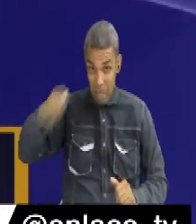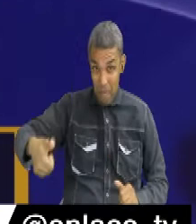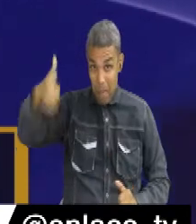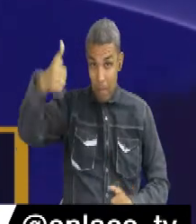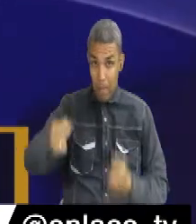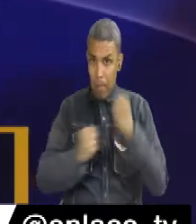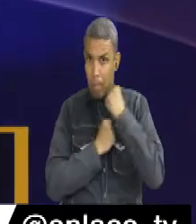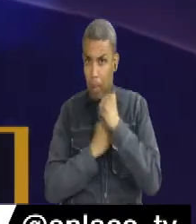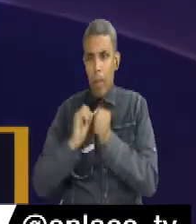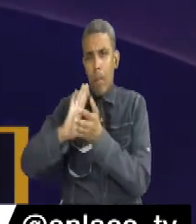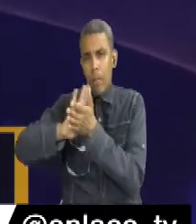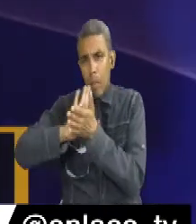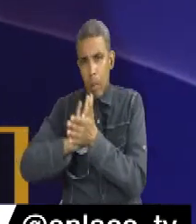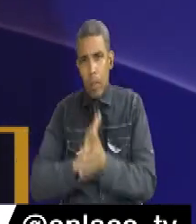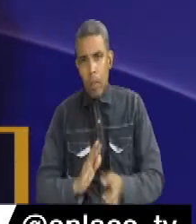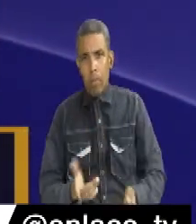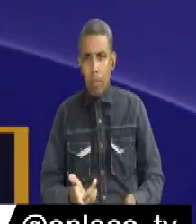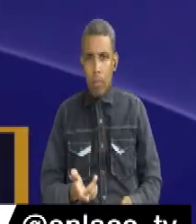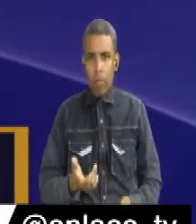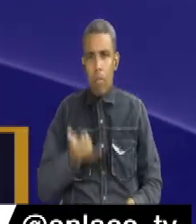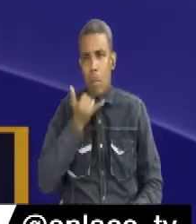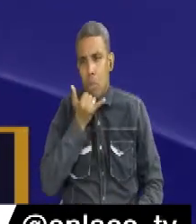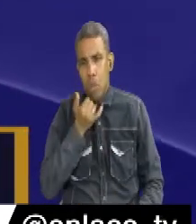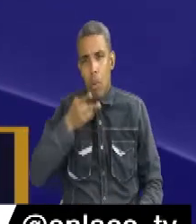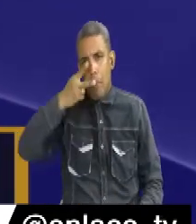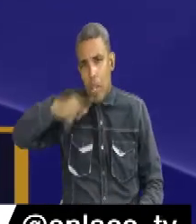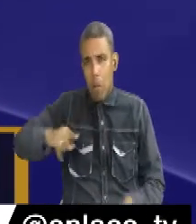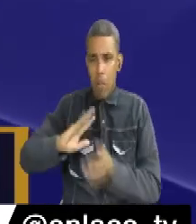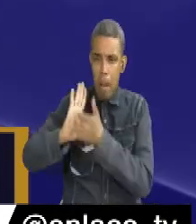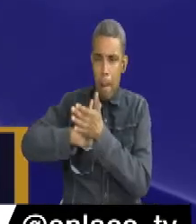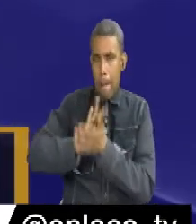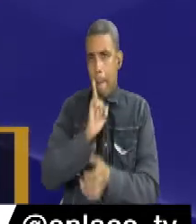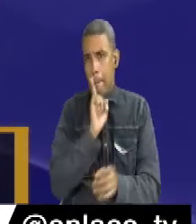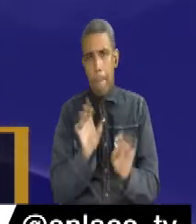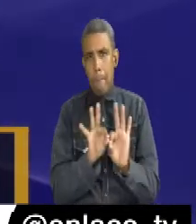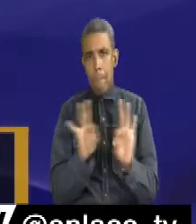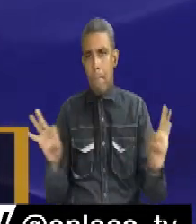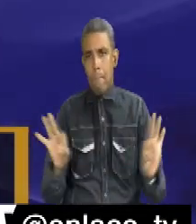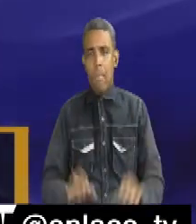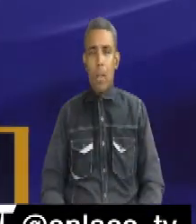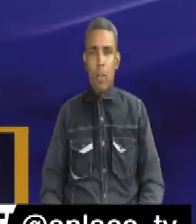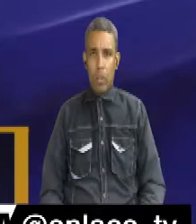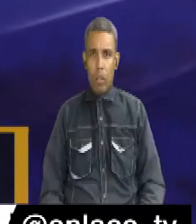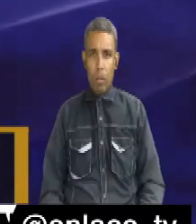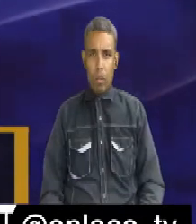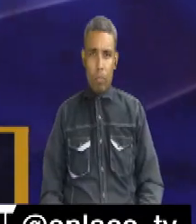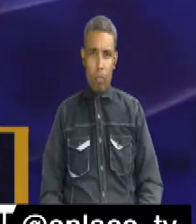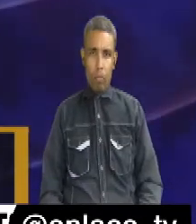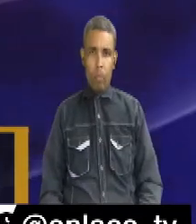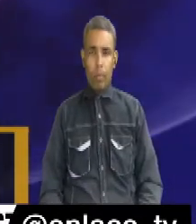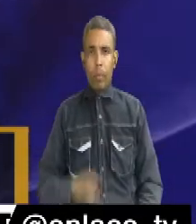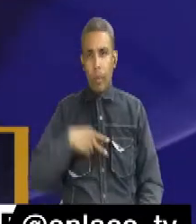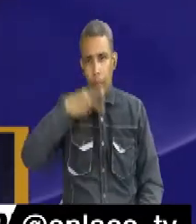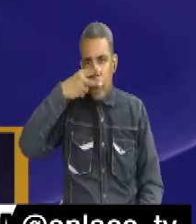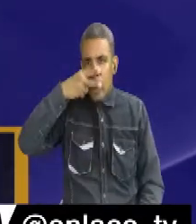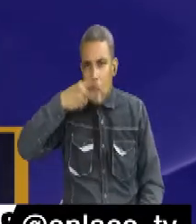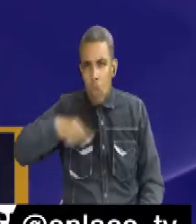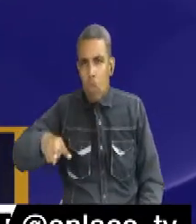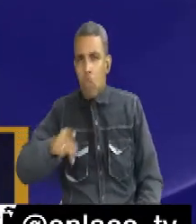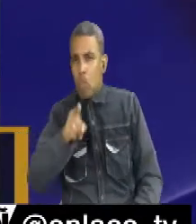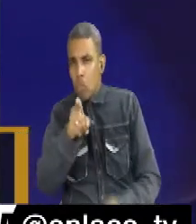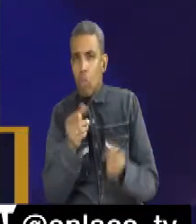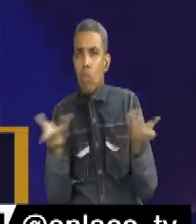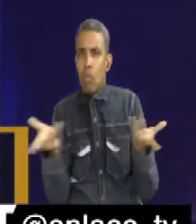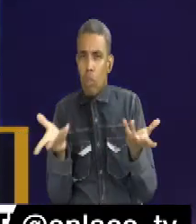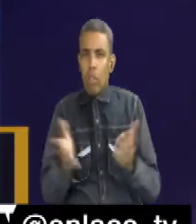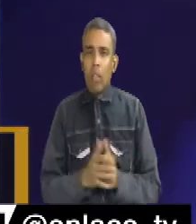Miranda de informarme ni a mí, ni a mi familia, ni a la familia del otro soldado de los hechos acontecidos. ¿Dónde está su hijo y cuál es el estado de salud de él y de su